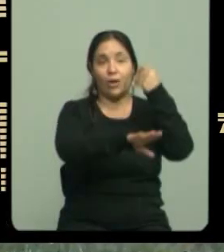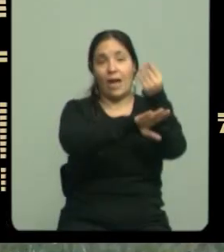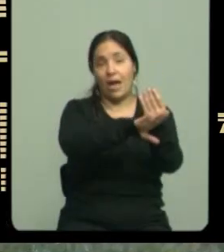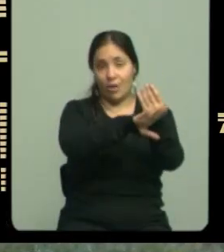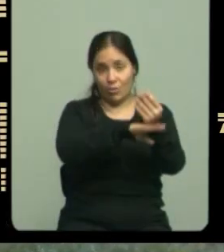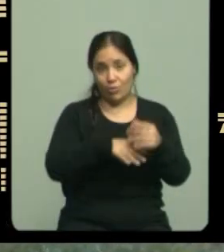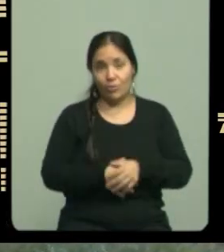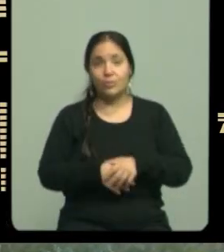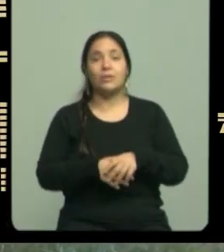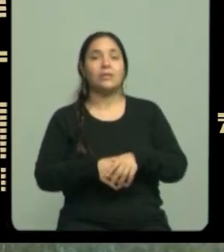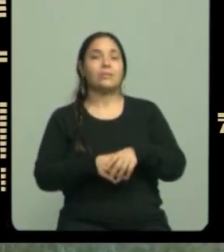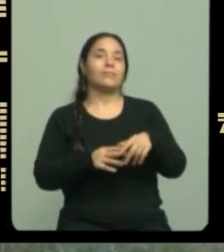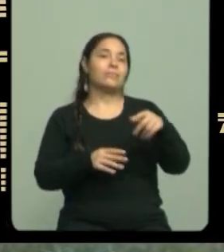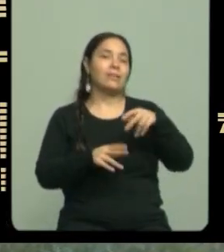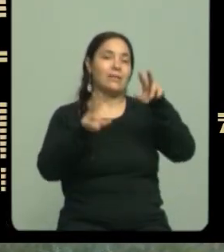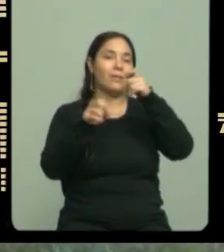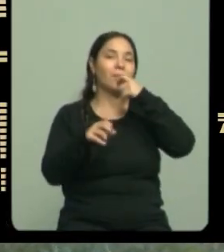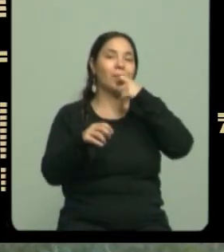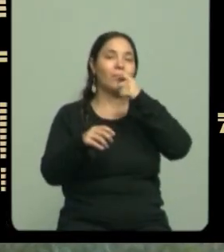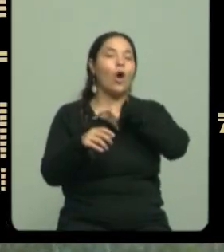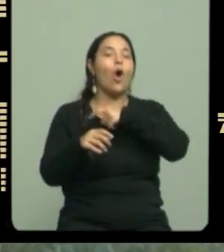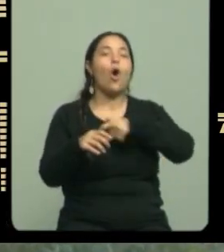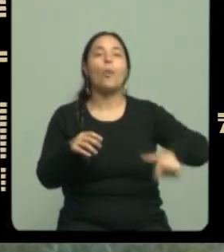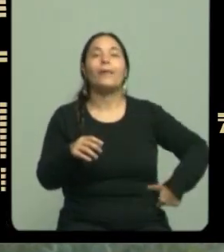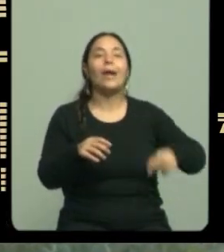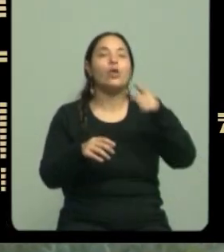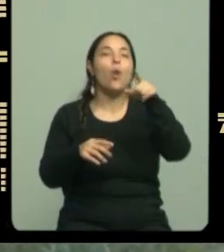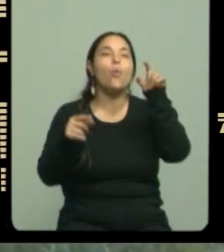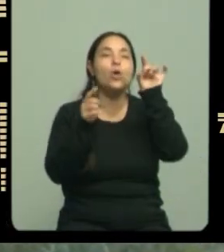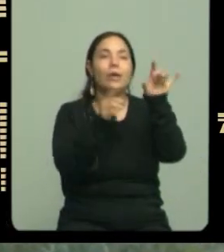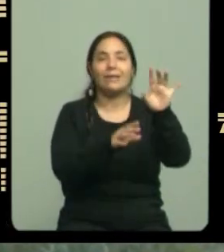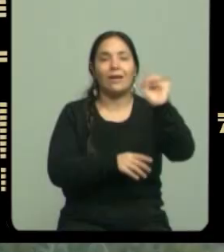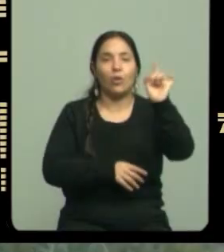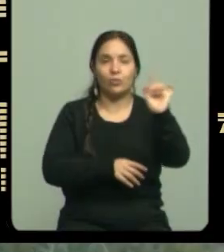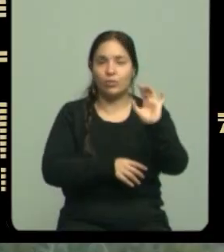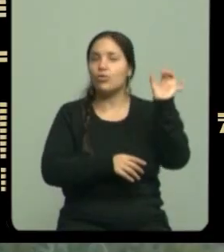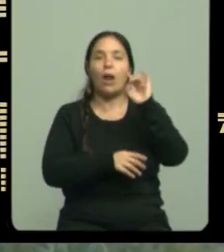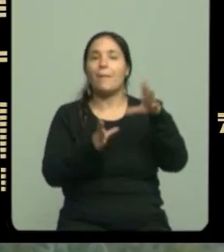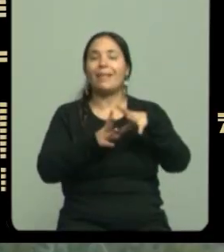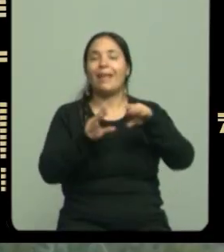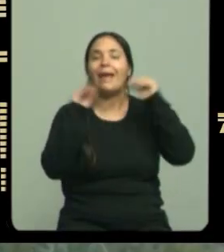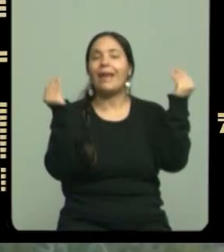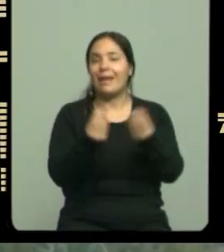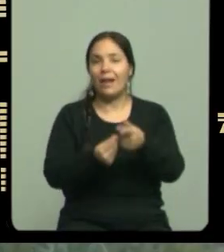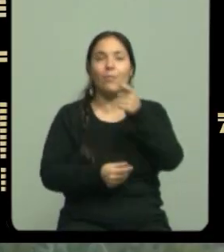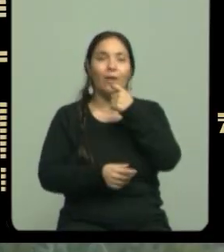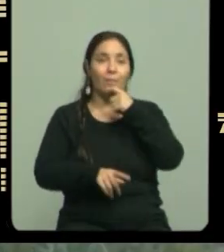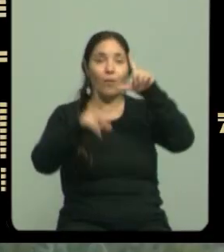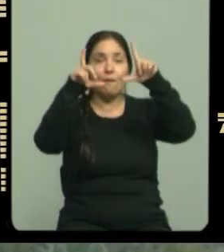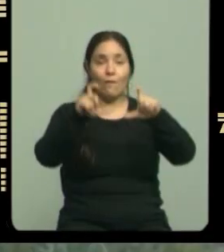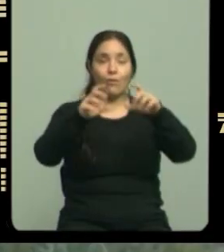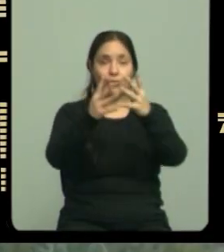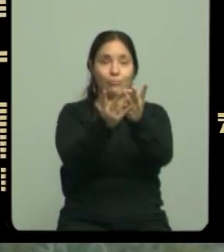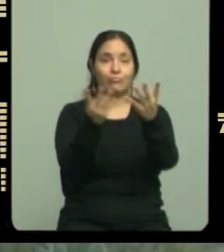decía al principio, ¿no? Sin hablar específicamente de un gobierno en particular, digo, pero es real que incluso en la foto, cuando ves esa foto de